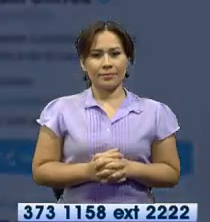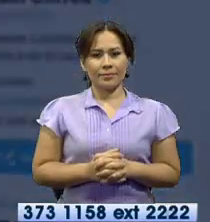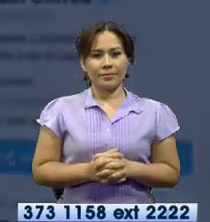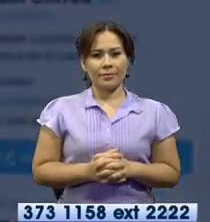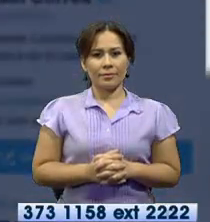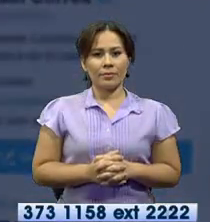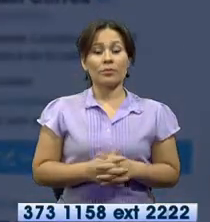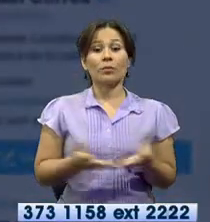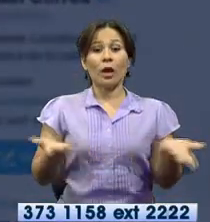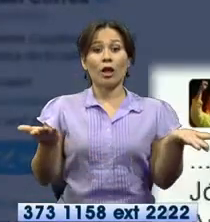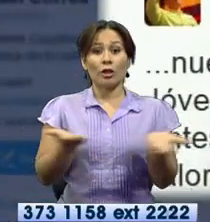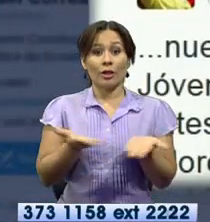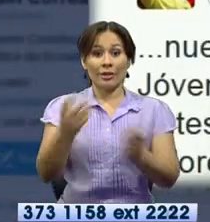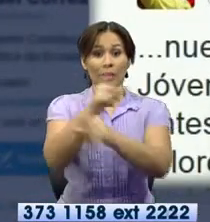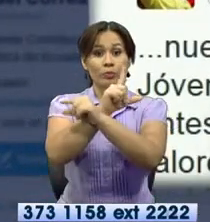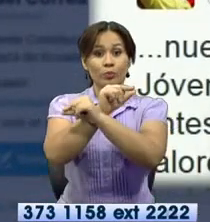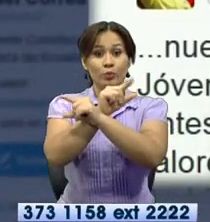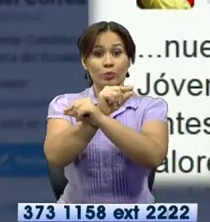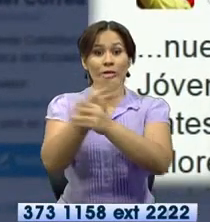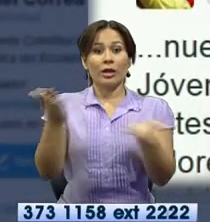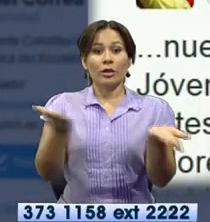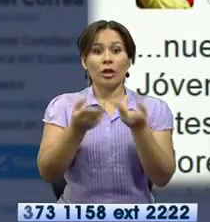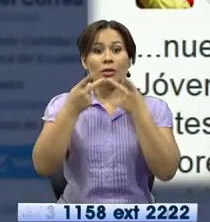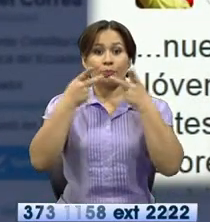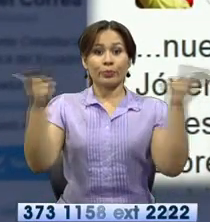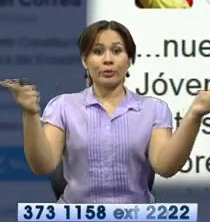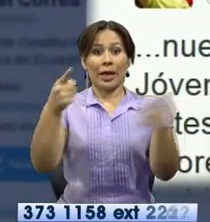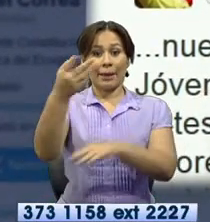Fue mediante su cuenta de Twitter en la que el presidente